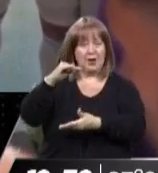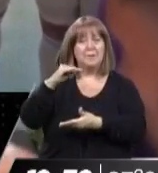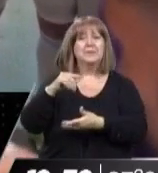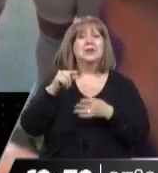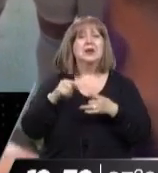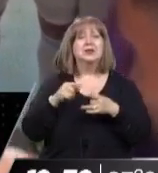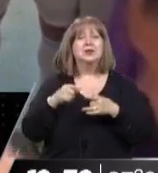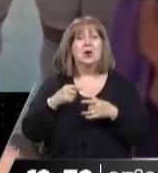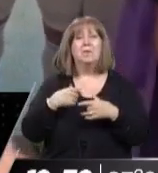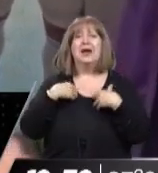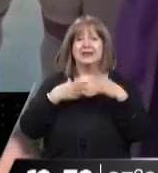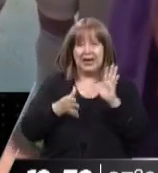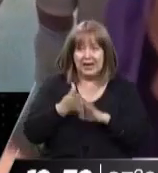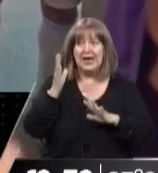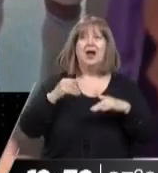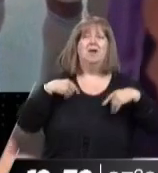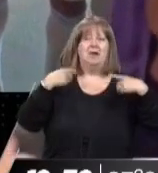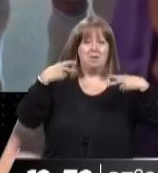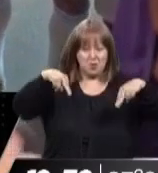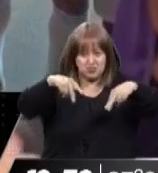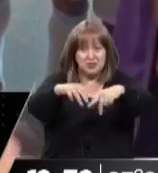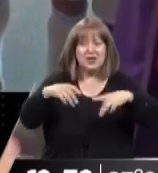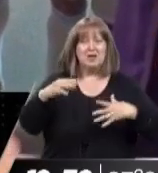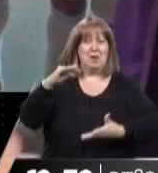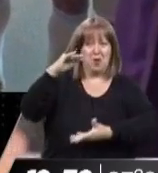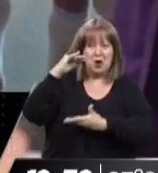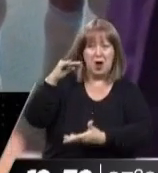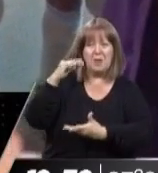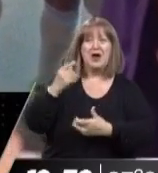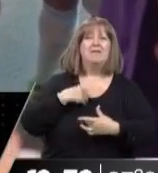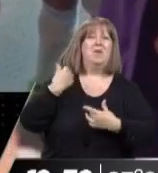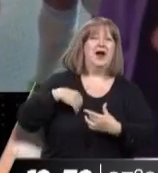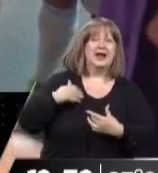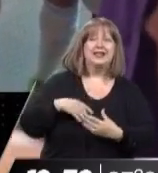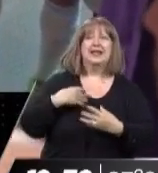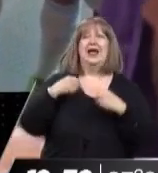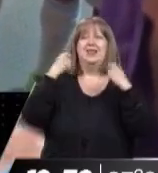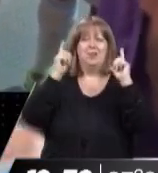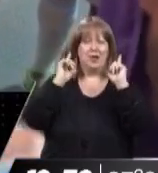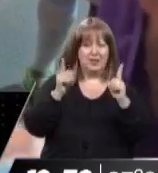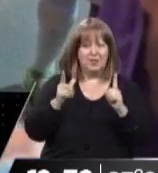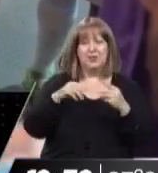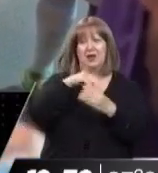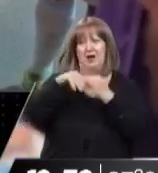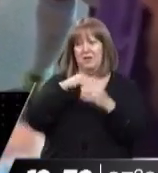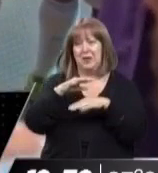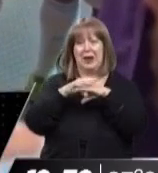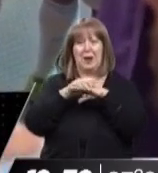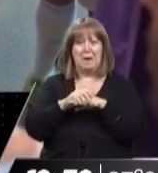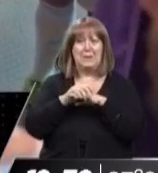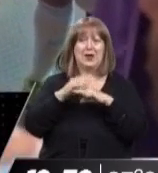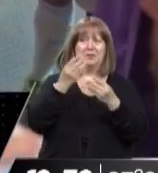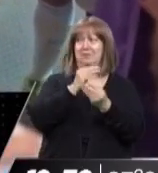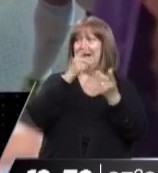eso, ahora vamos a salir, vamos a levantar esa copa y la vamos a llevar para Argentina para disfrutar con nuestra familia, nuestros amigos, la gente que bancó siempre